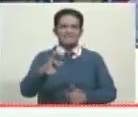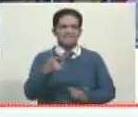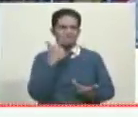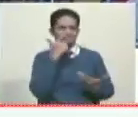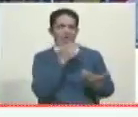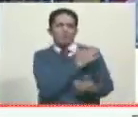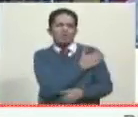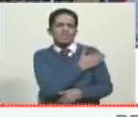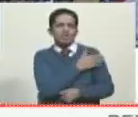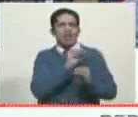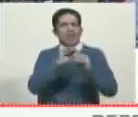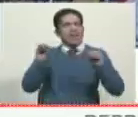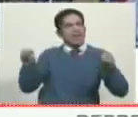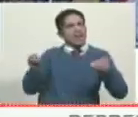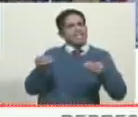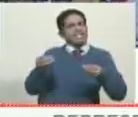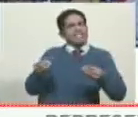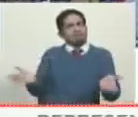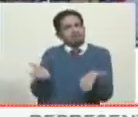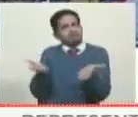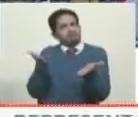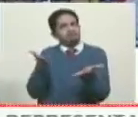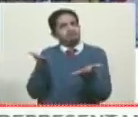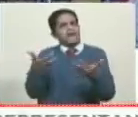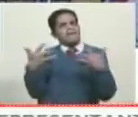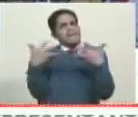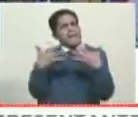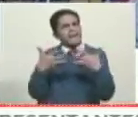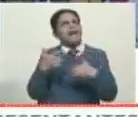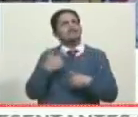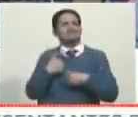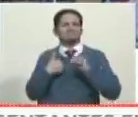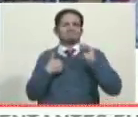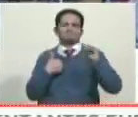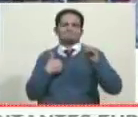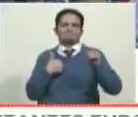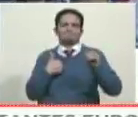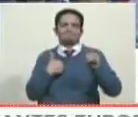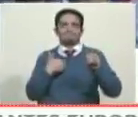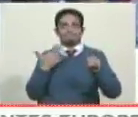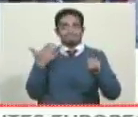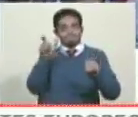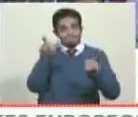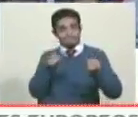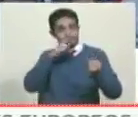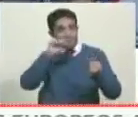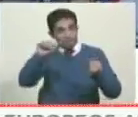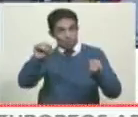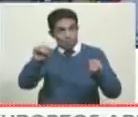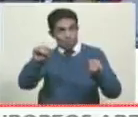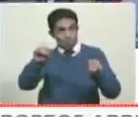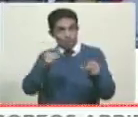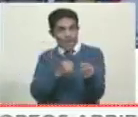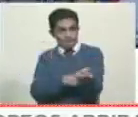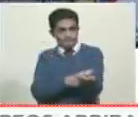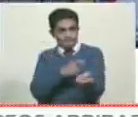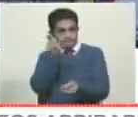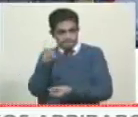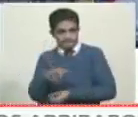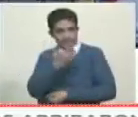llamar a una guerra le voy a decir algo cuando nicolás maduro nuestro hermano presidente